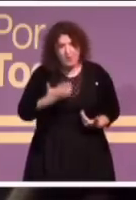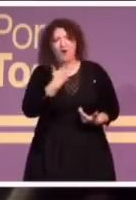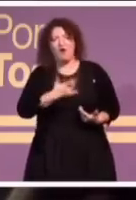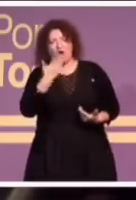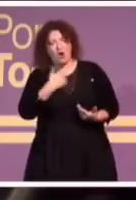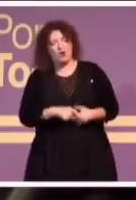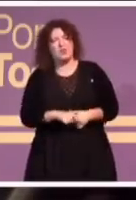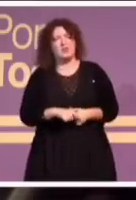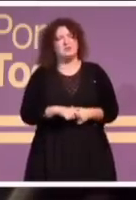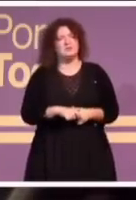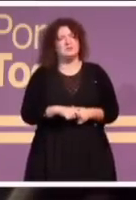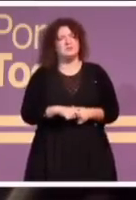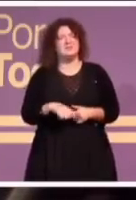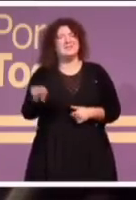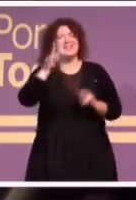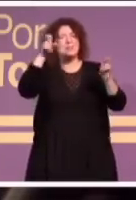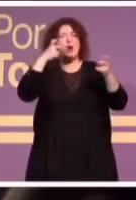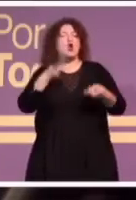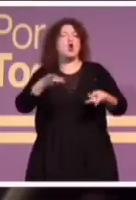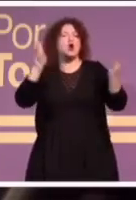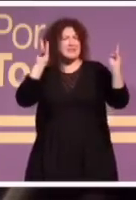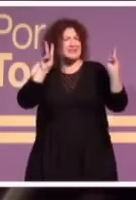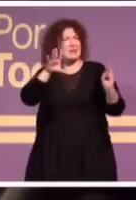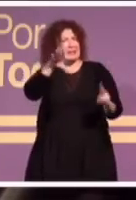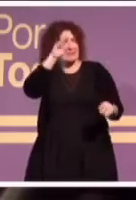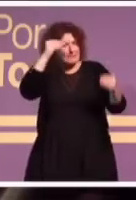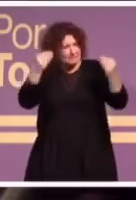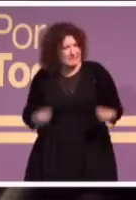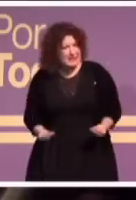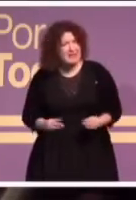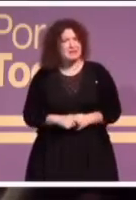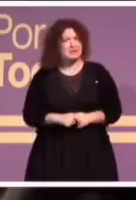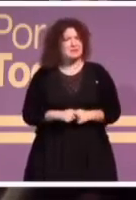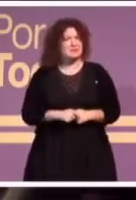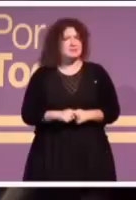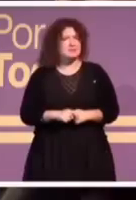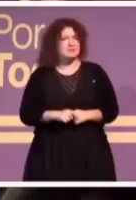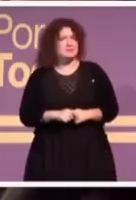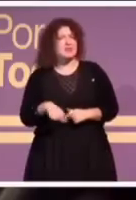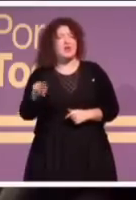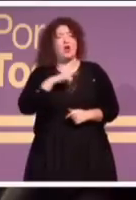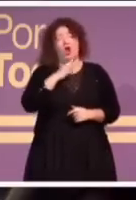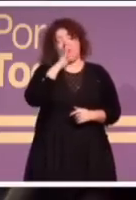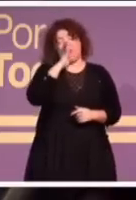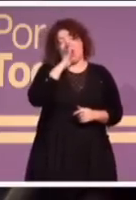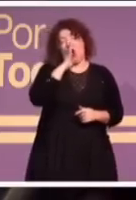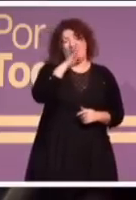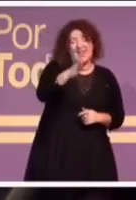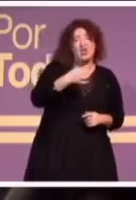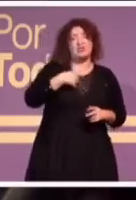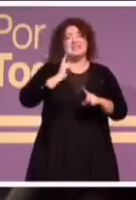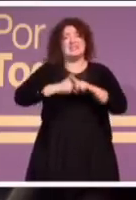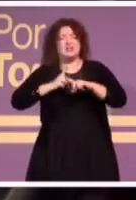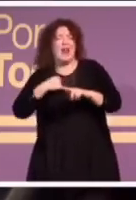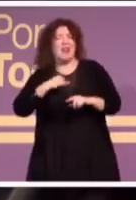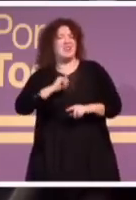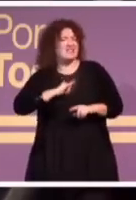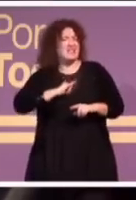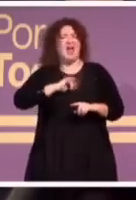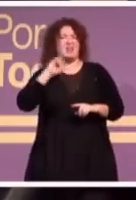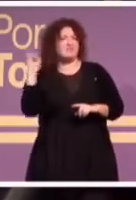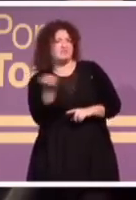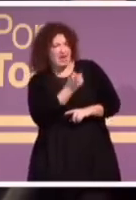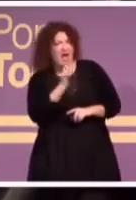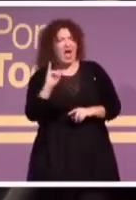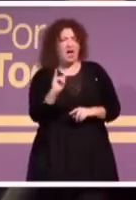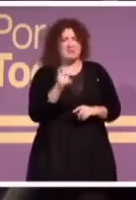a comprender el consentimiento, a comprender que hay diferentes orientaciones sexuales, identidades de género y que está bien ser